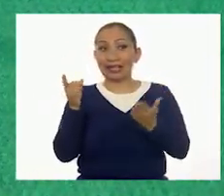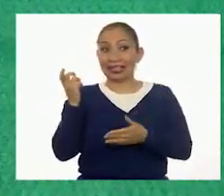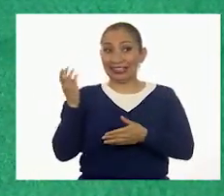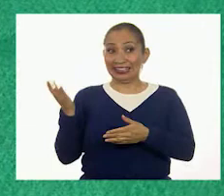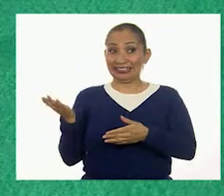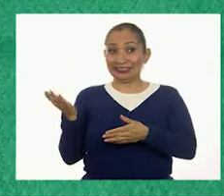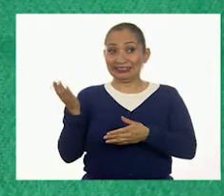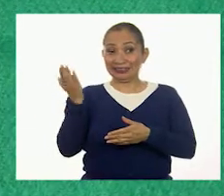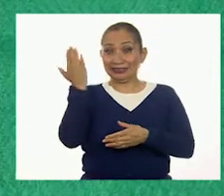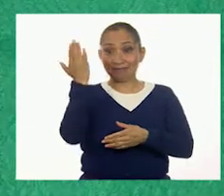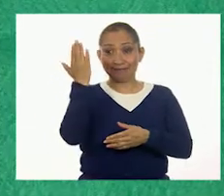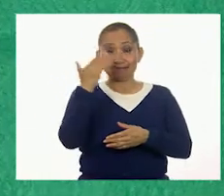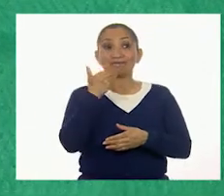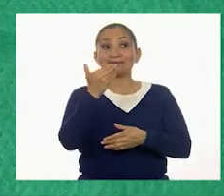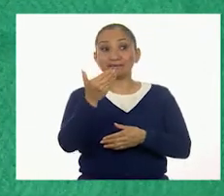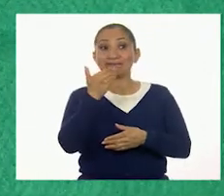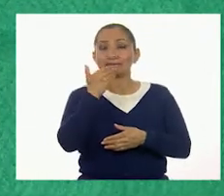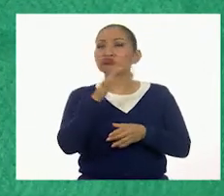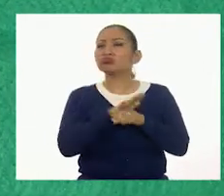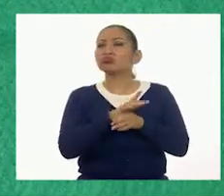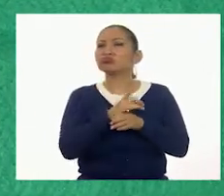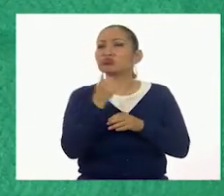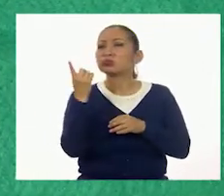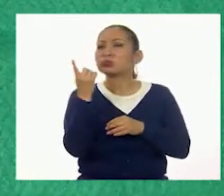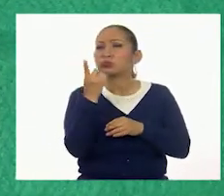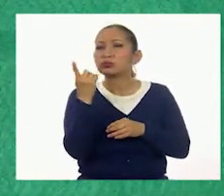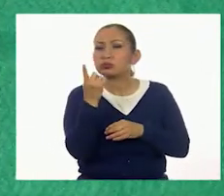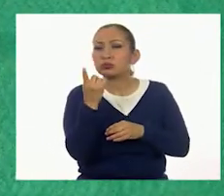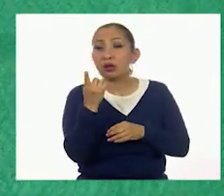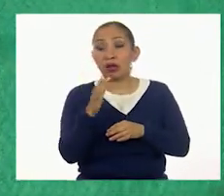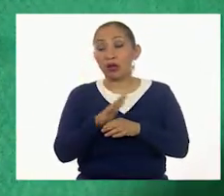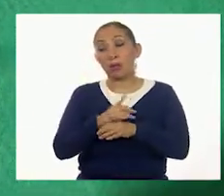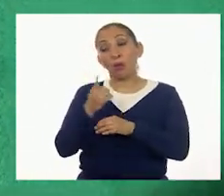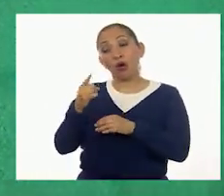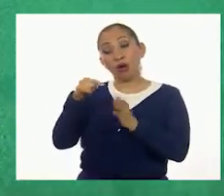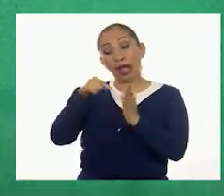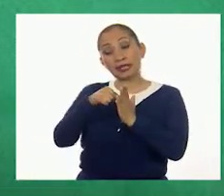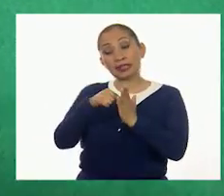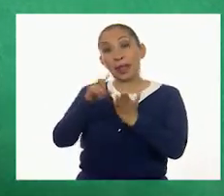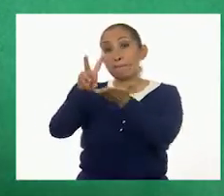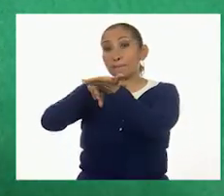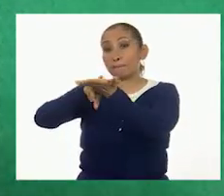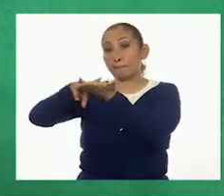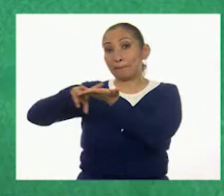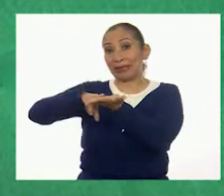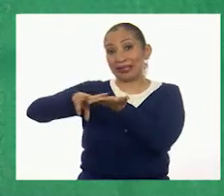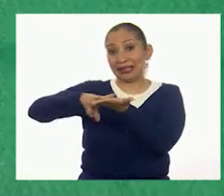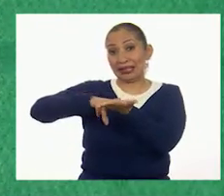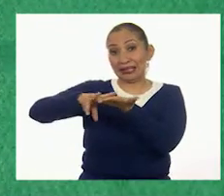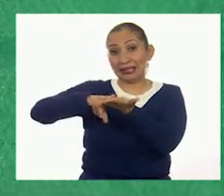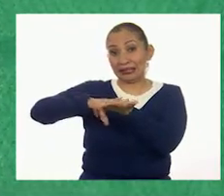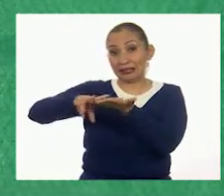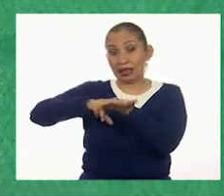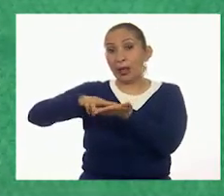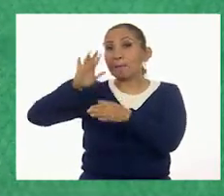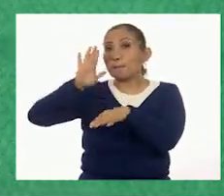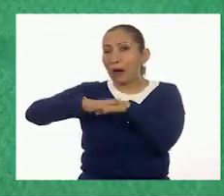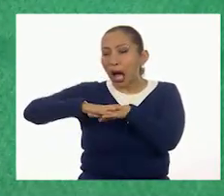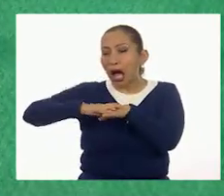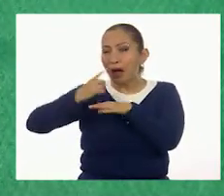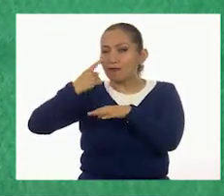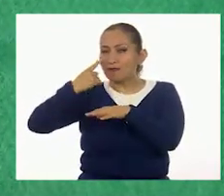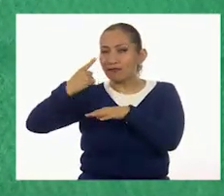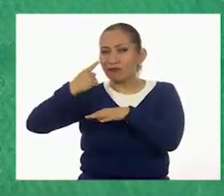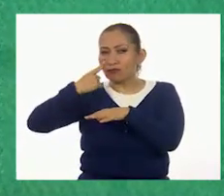¡Tatán! Muy bien, ¿y por qué? Porque este verde es más porque